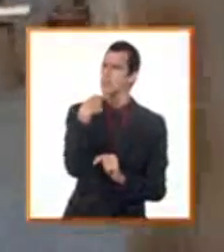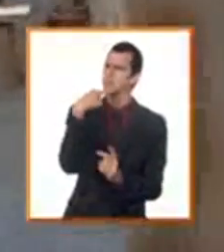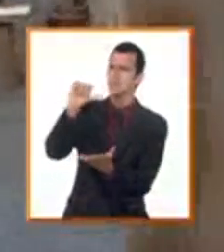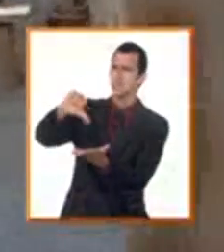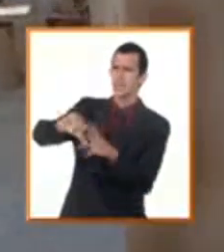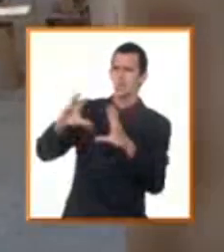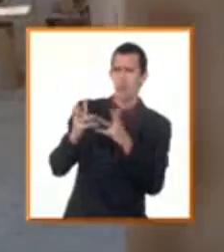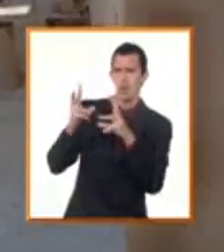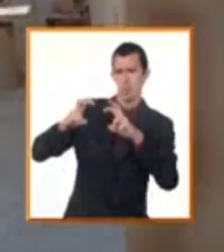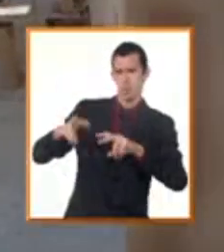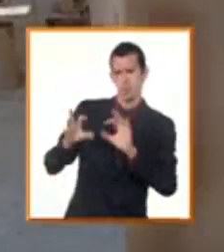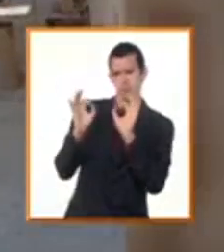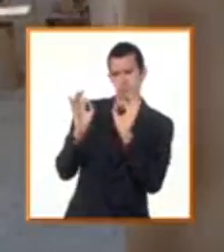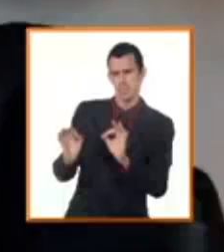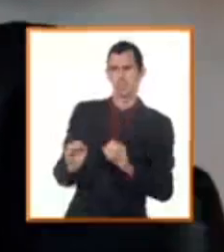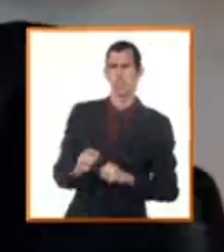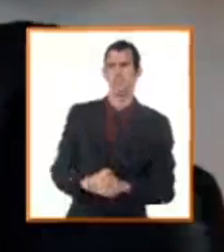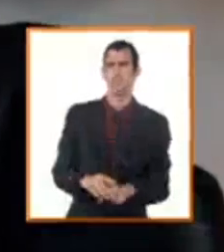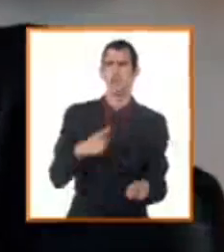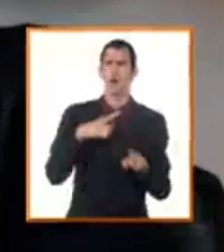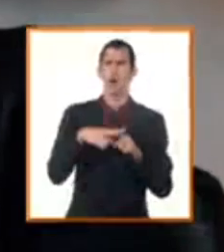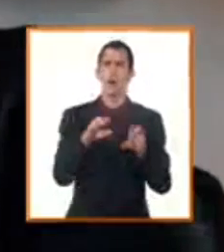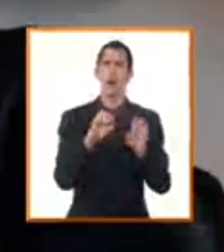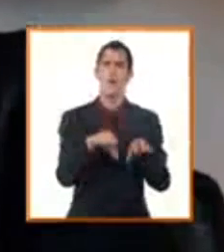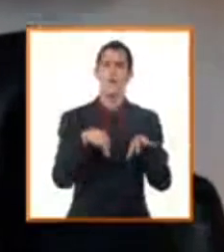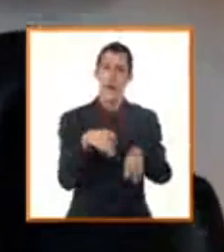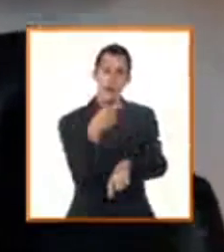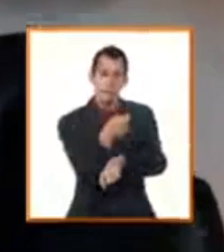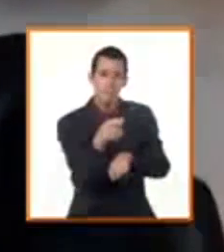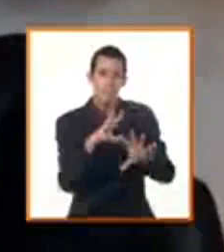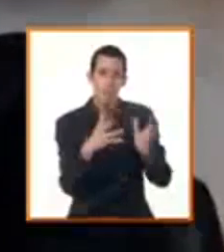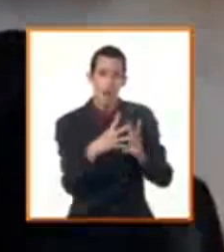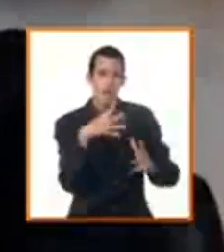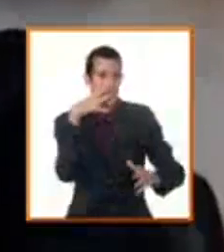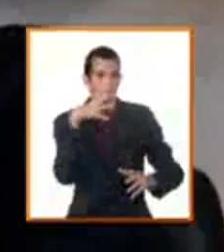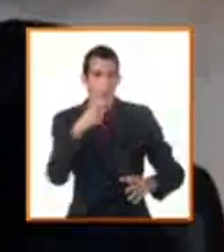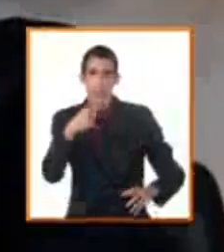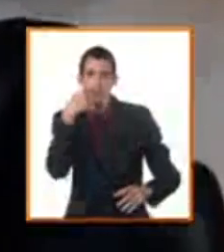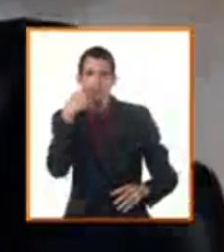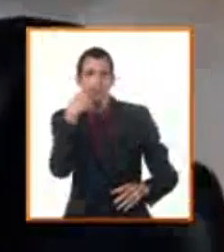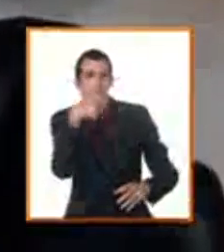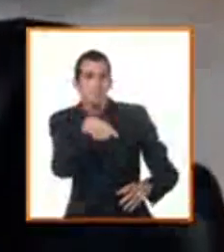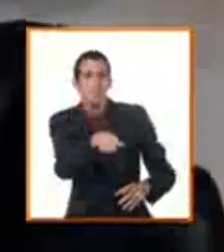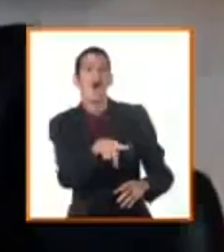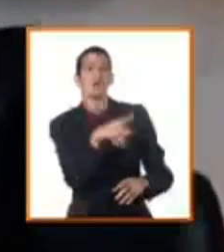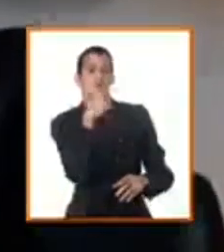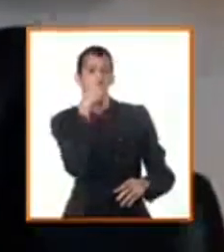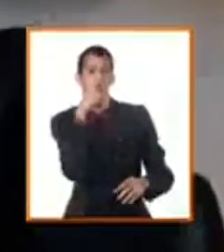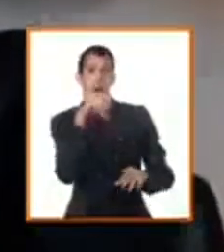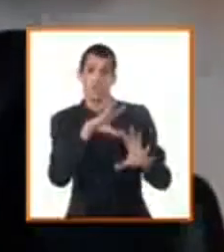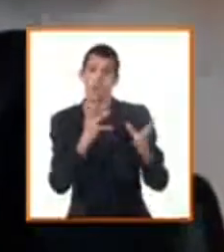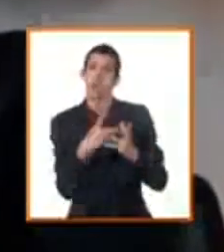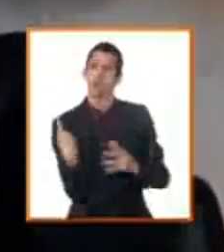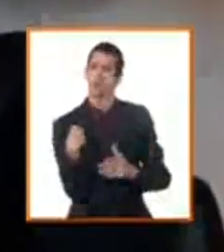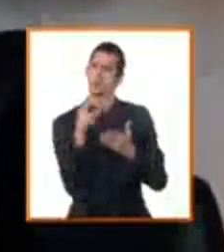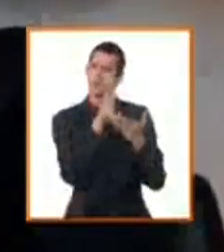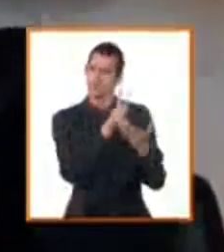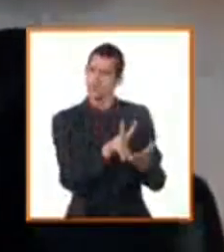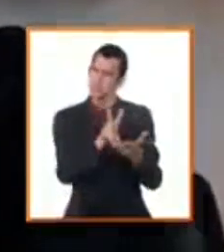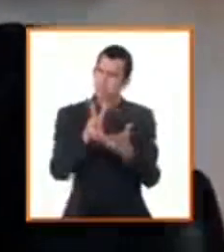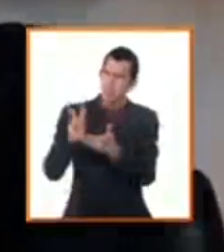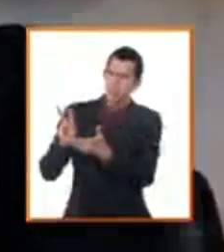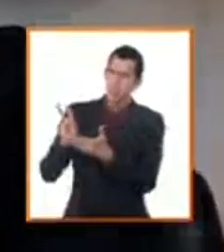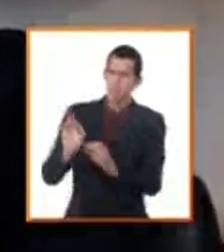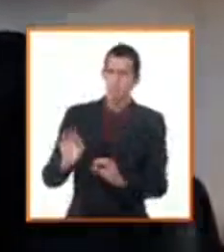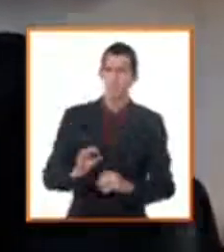la Técnica Canina de la Aduana, igual que el Centro de Preparación de la Técnica Canina del Ministerio del Interior, el